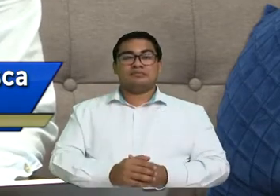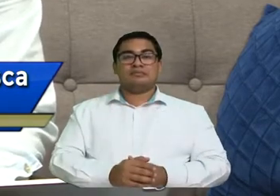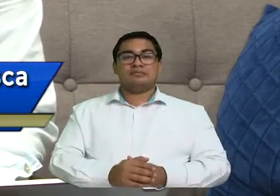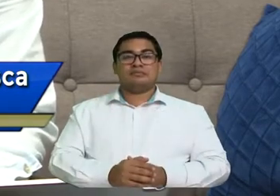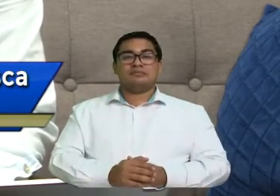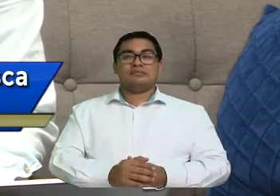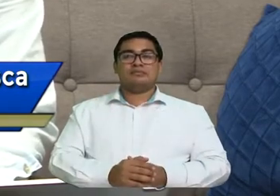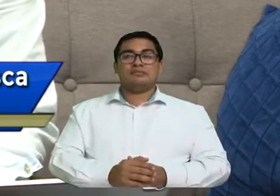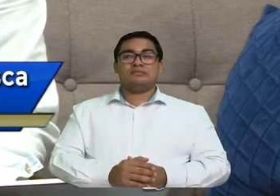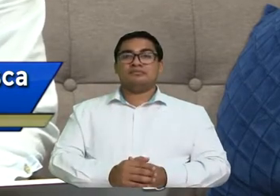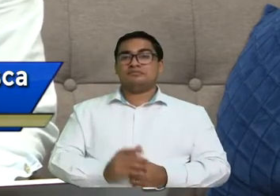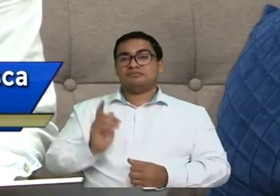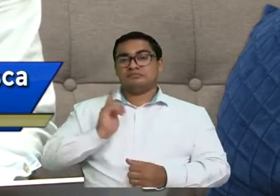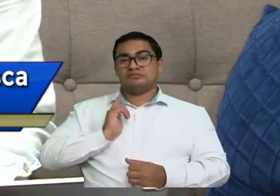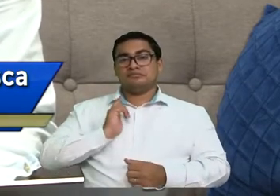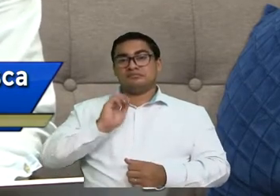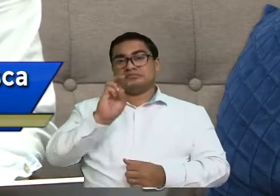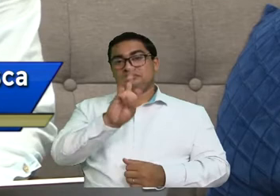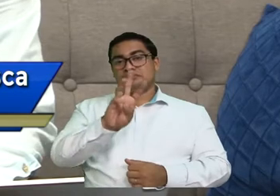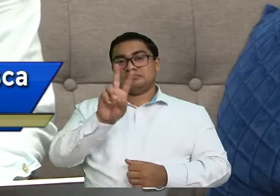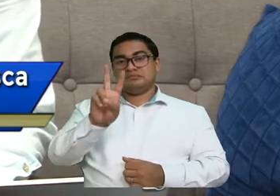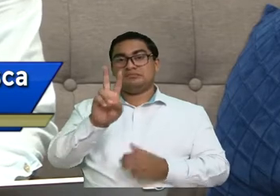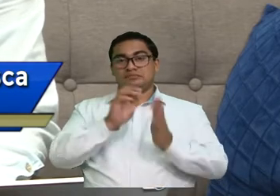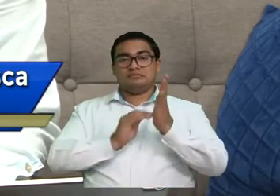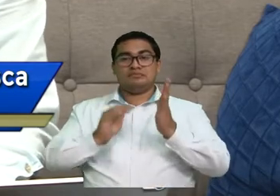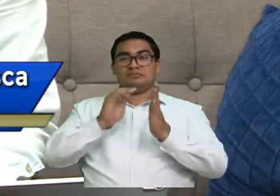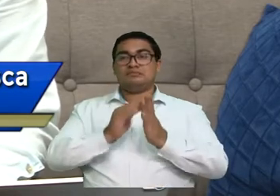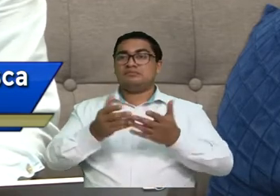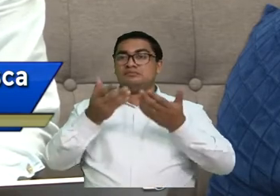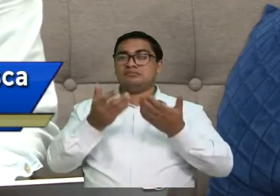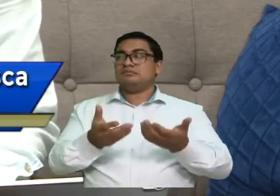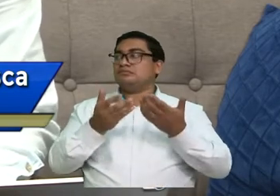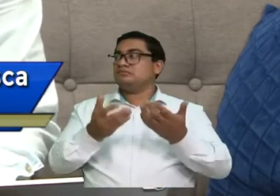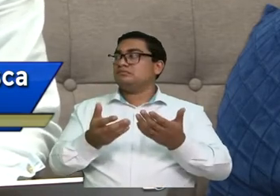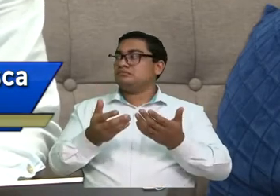Llevamos 32 millones de libras. ¿Verdad? O sea,